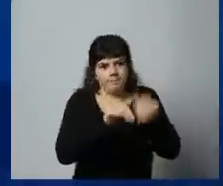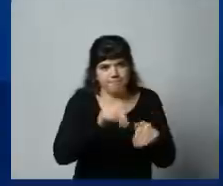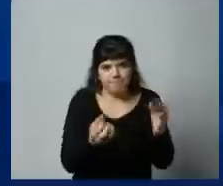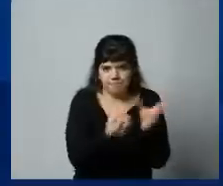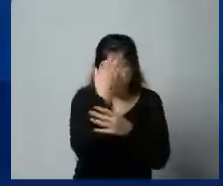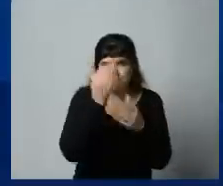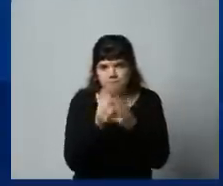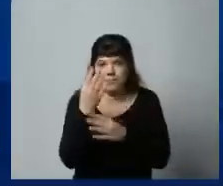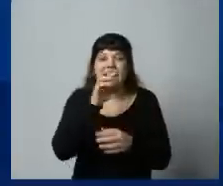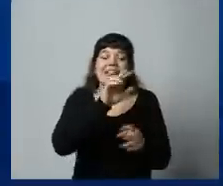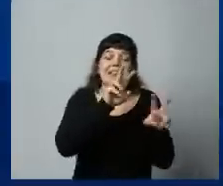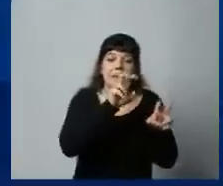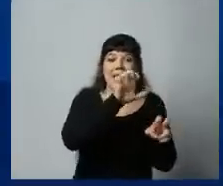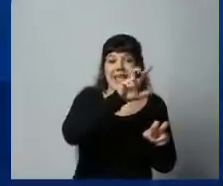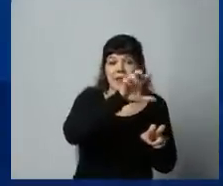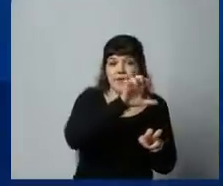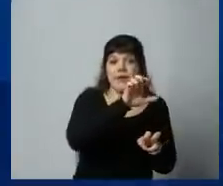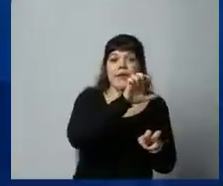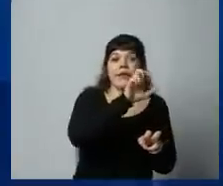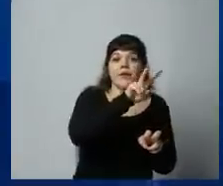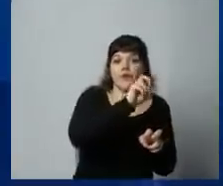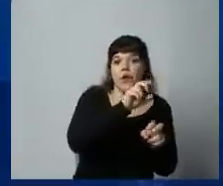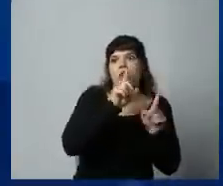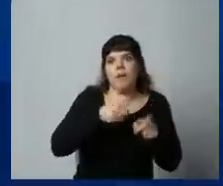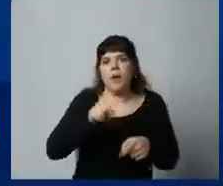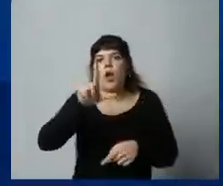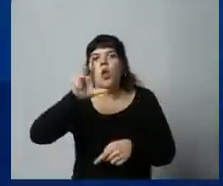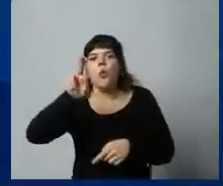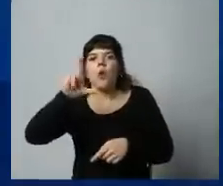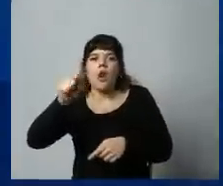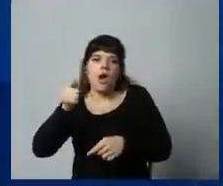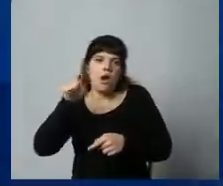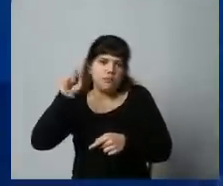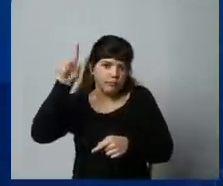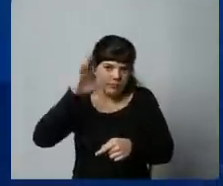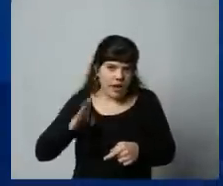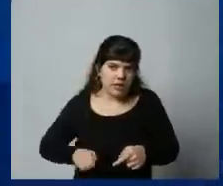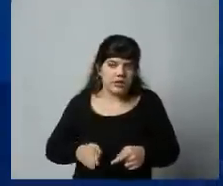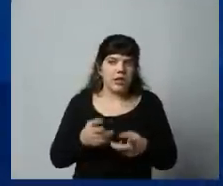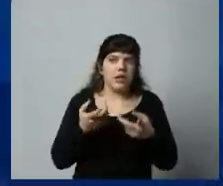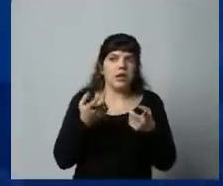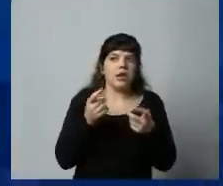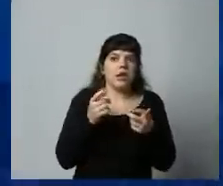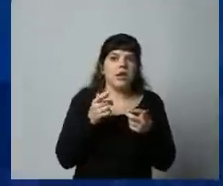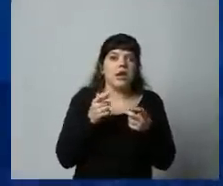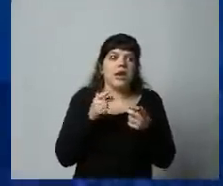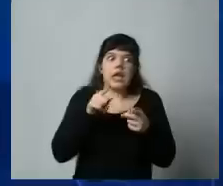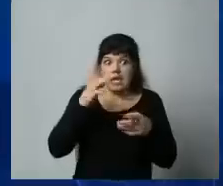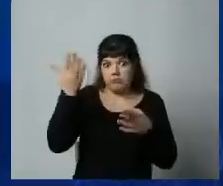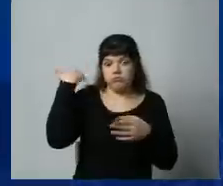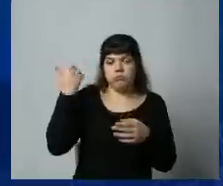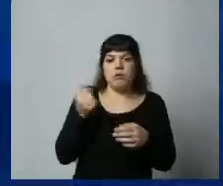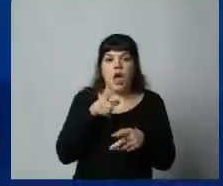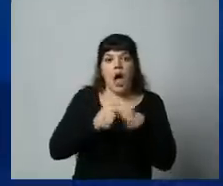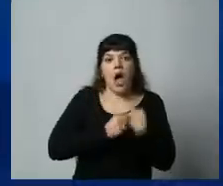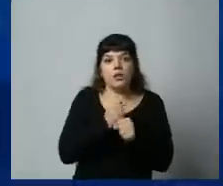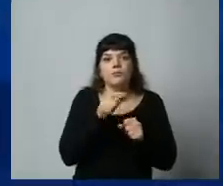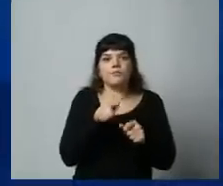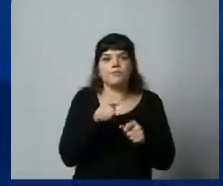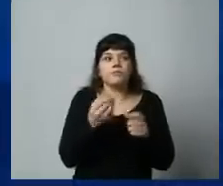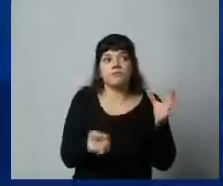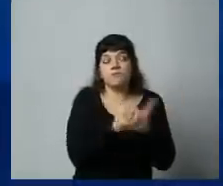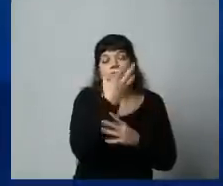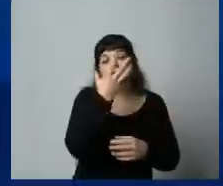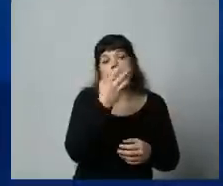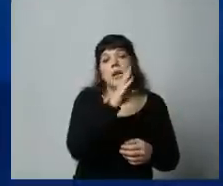a Evo a Lula a propio Celaya en Honduras por querer la reelección en aquel año Pacheco crea la